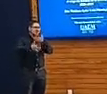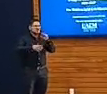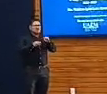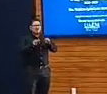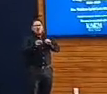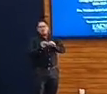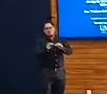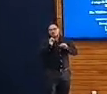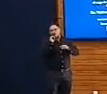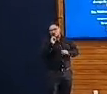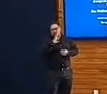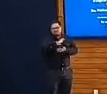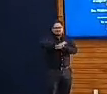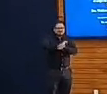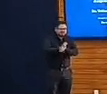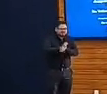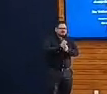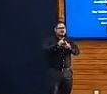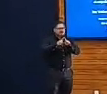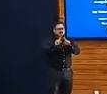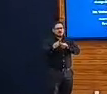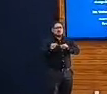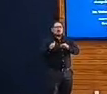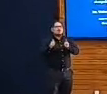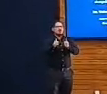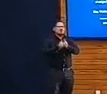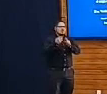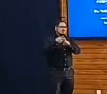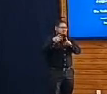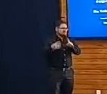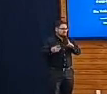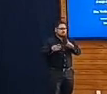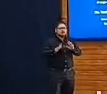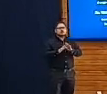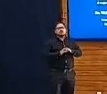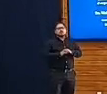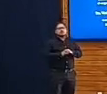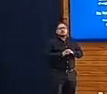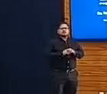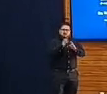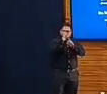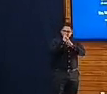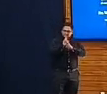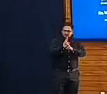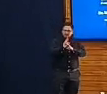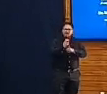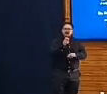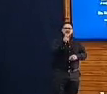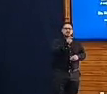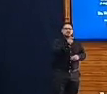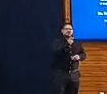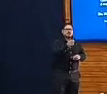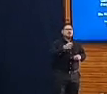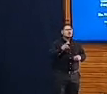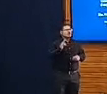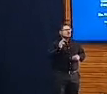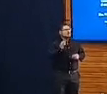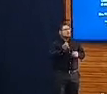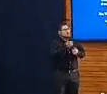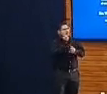de desigualdad basada en la condición de género. Consolidar la excelencia de la oferta educativa,